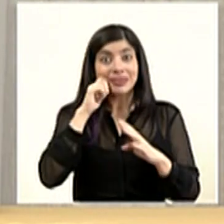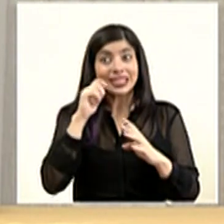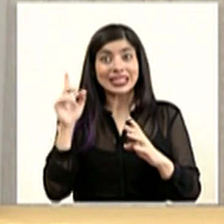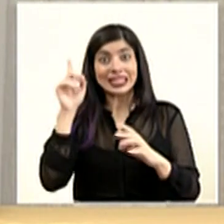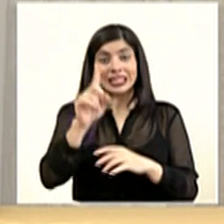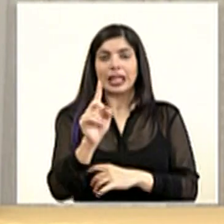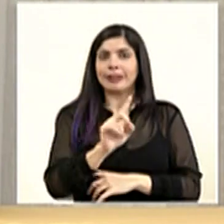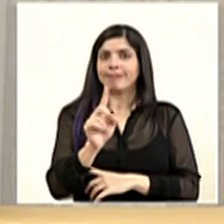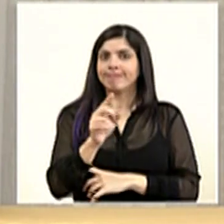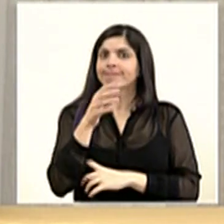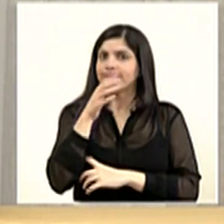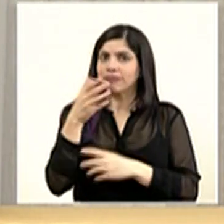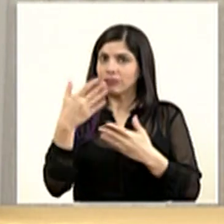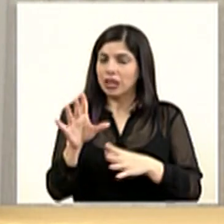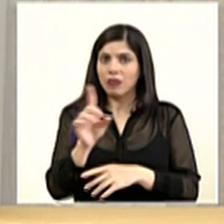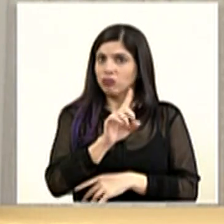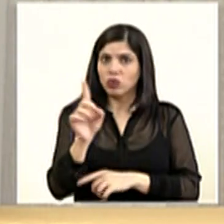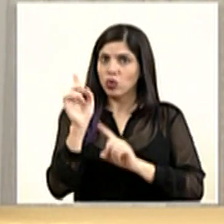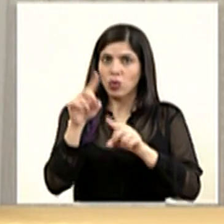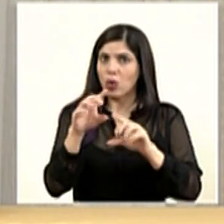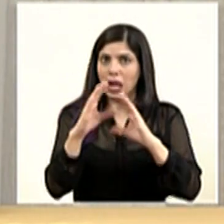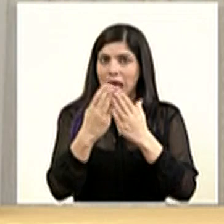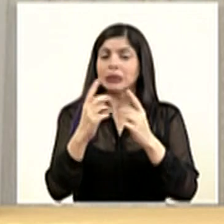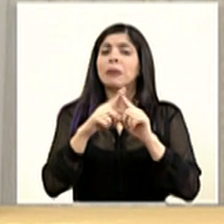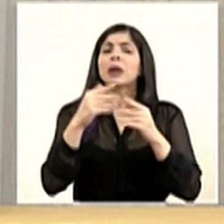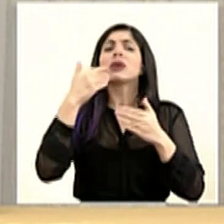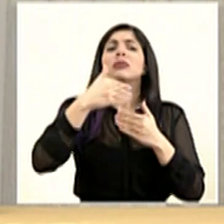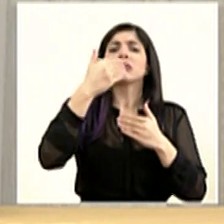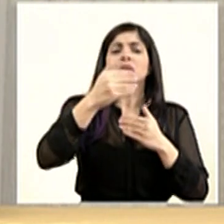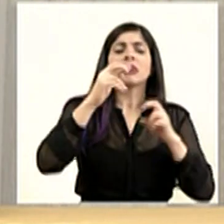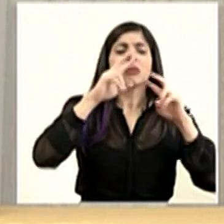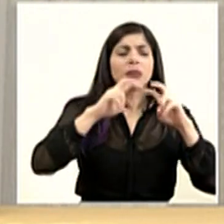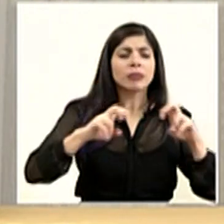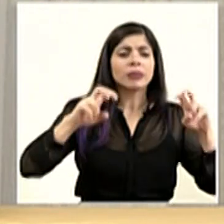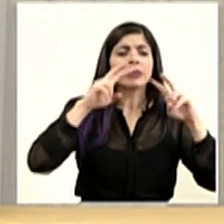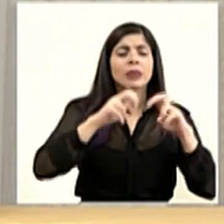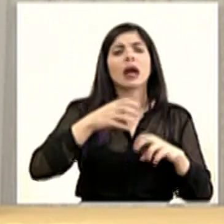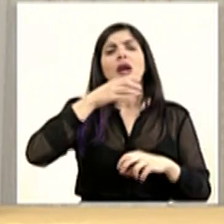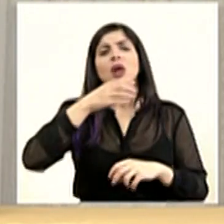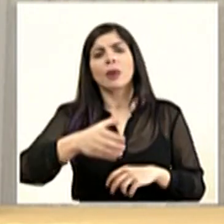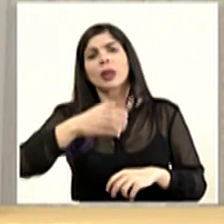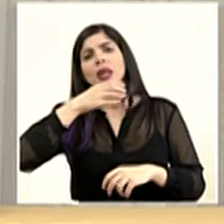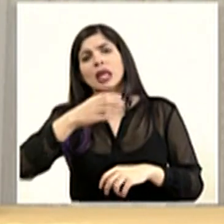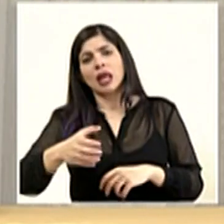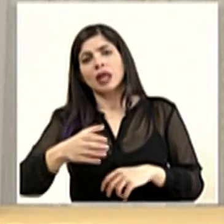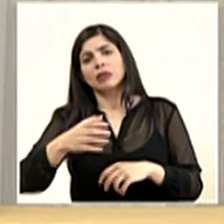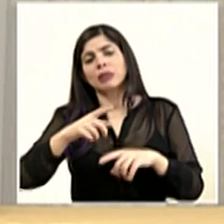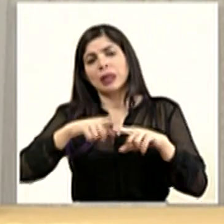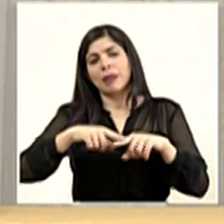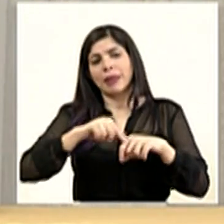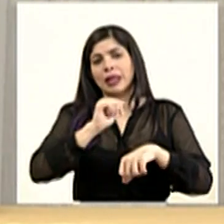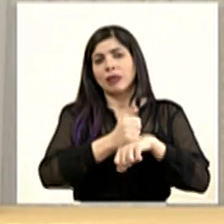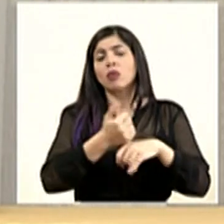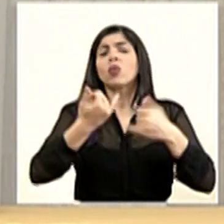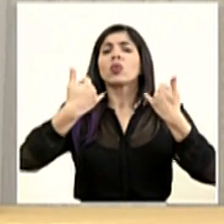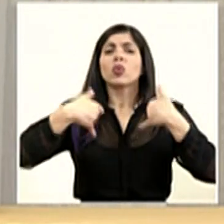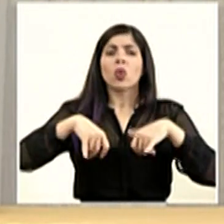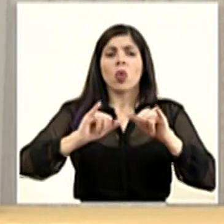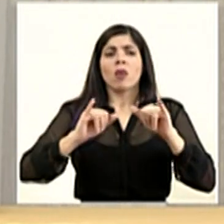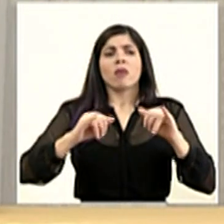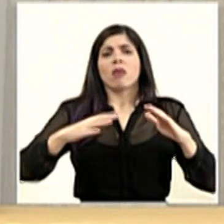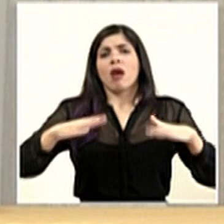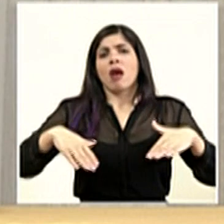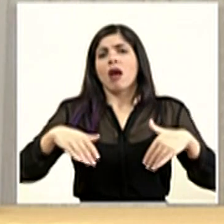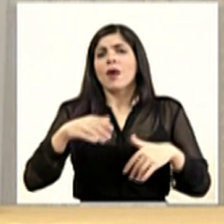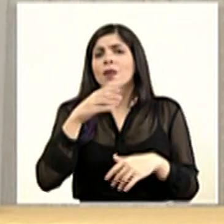esas recomendaciones las estaremos evaluando y eventualmente emitiendo recomendaciones diferentes a lo establecido en su momento. Todavía no ha habido